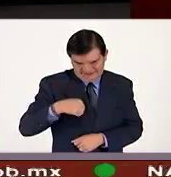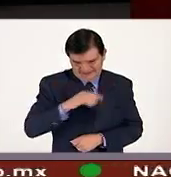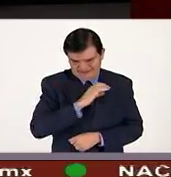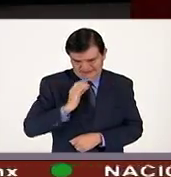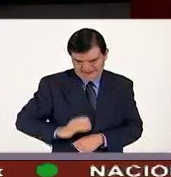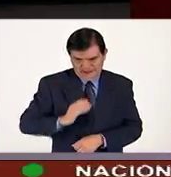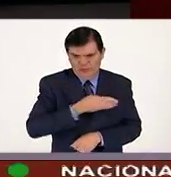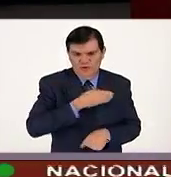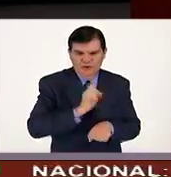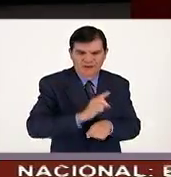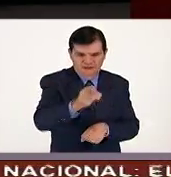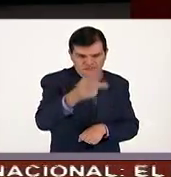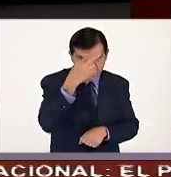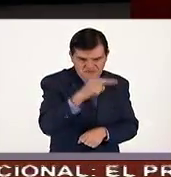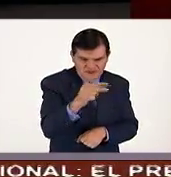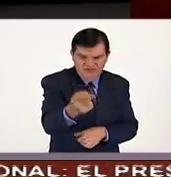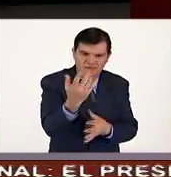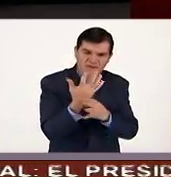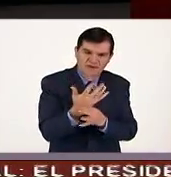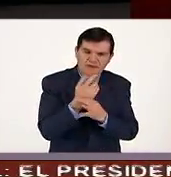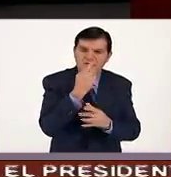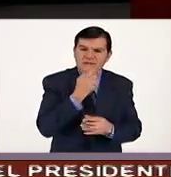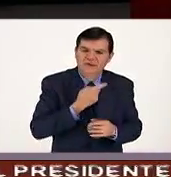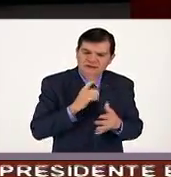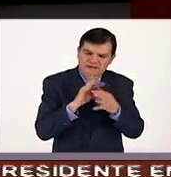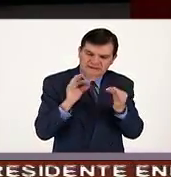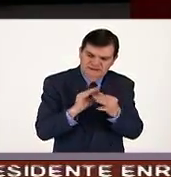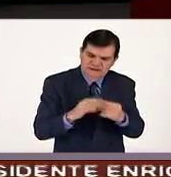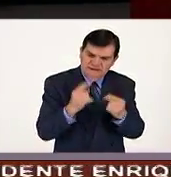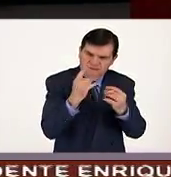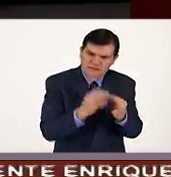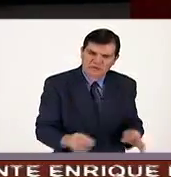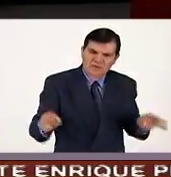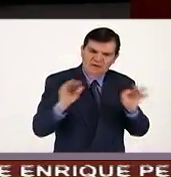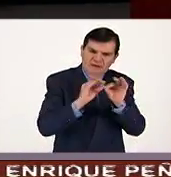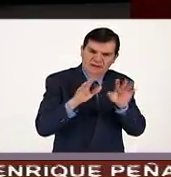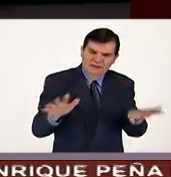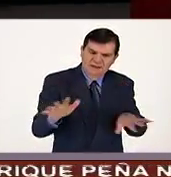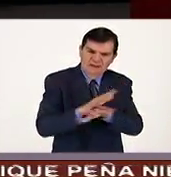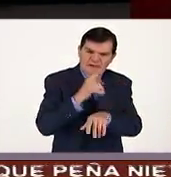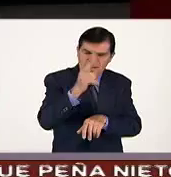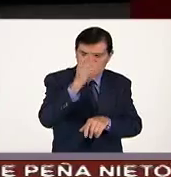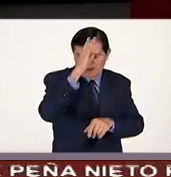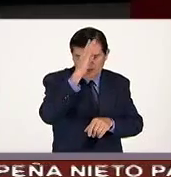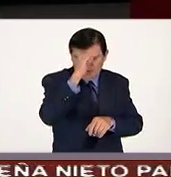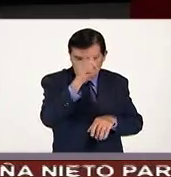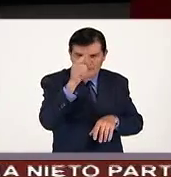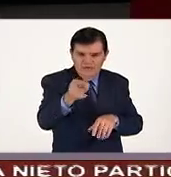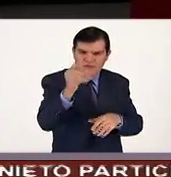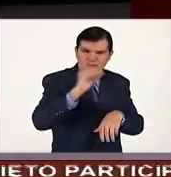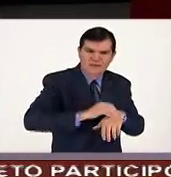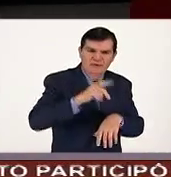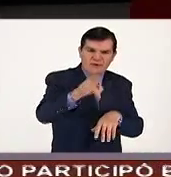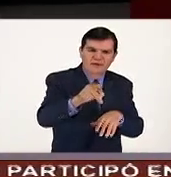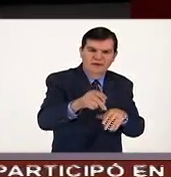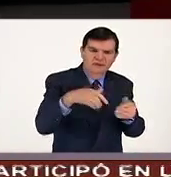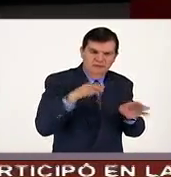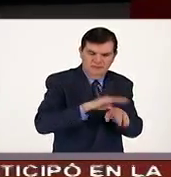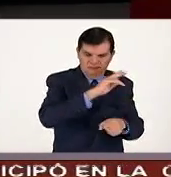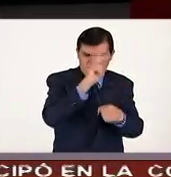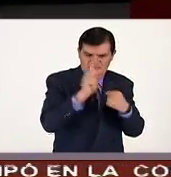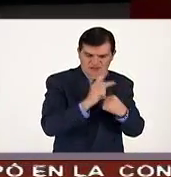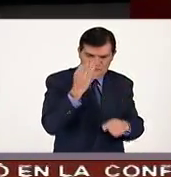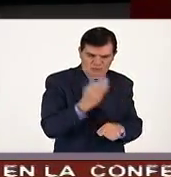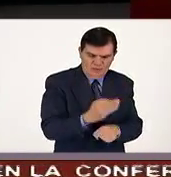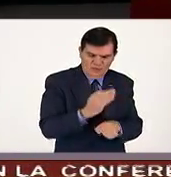en México. Pues para que nos platique, secretario, sobre la trascendencia de este tipo de acuerdos, nada menos que con el país que en